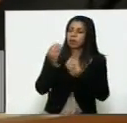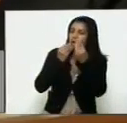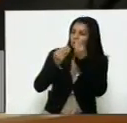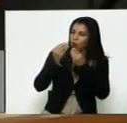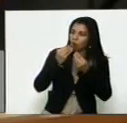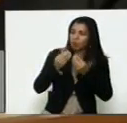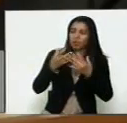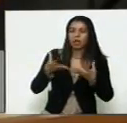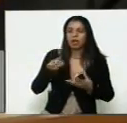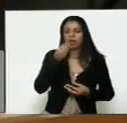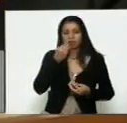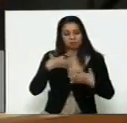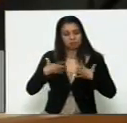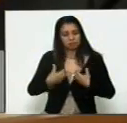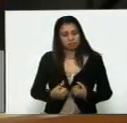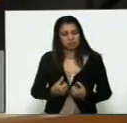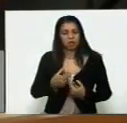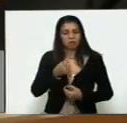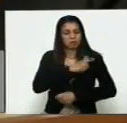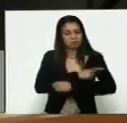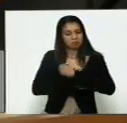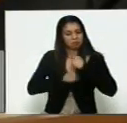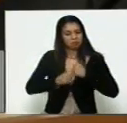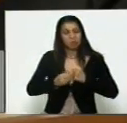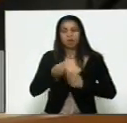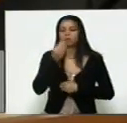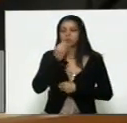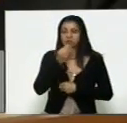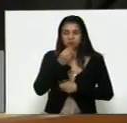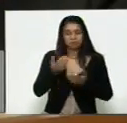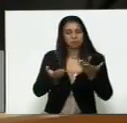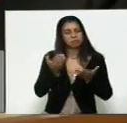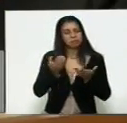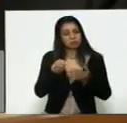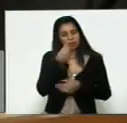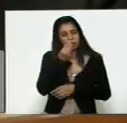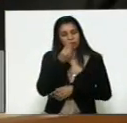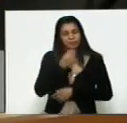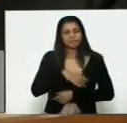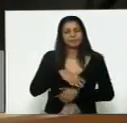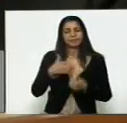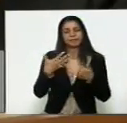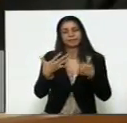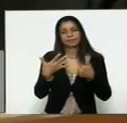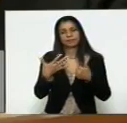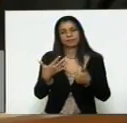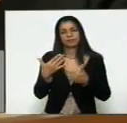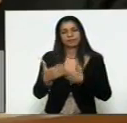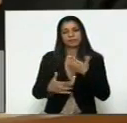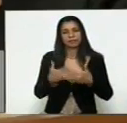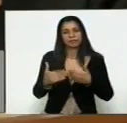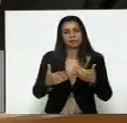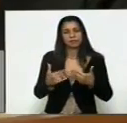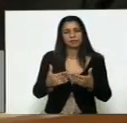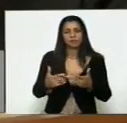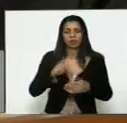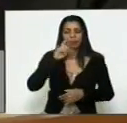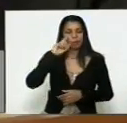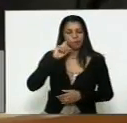alimentación saludable, nutritiva y balanceada. 6, la evolución de su